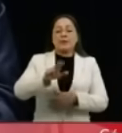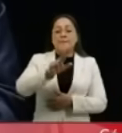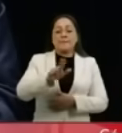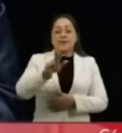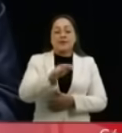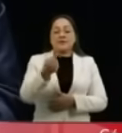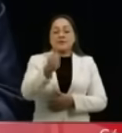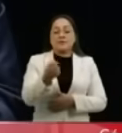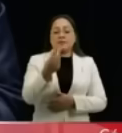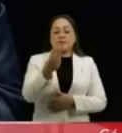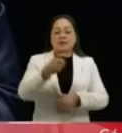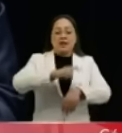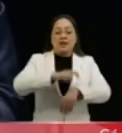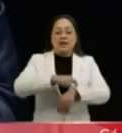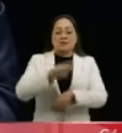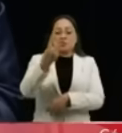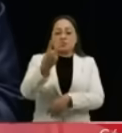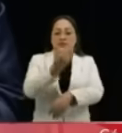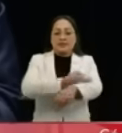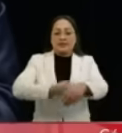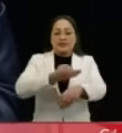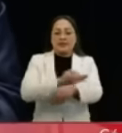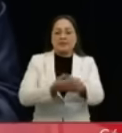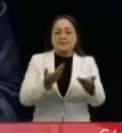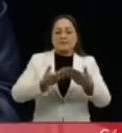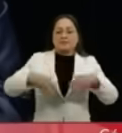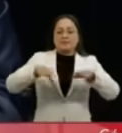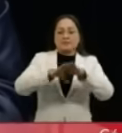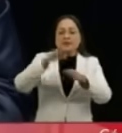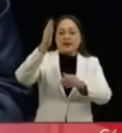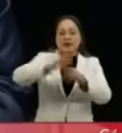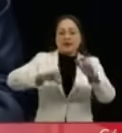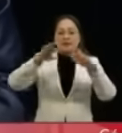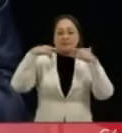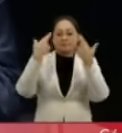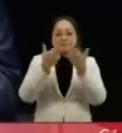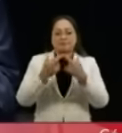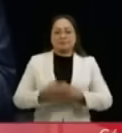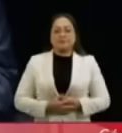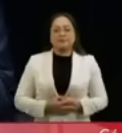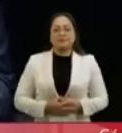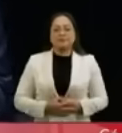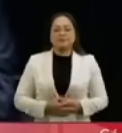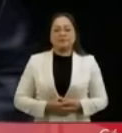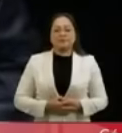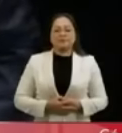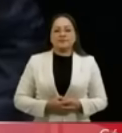a las 14 horas. Se levanta la sesión.